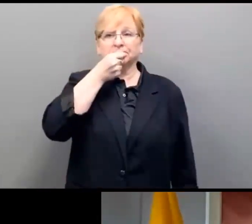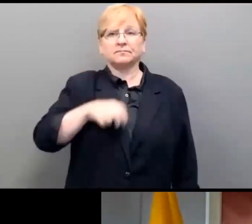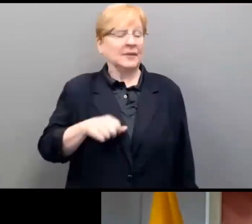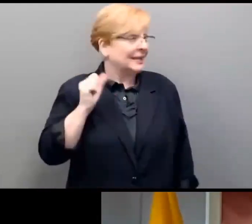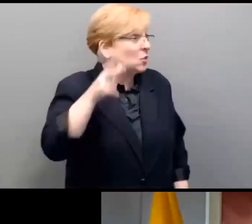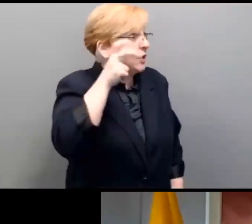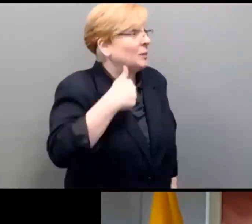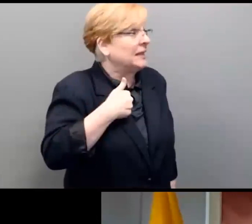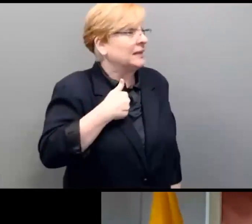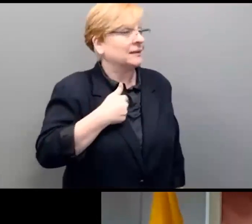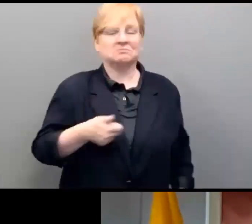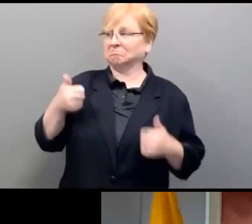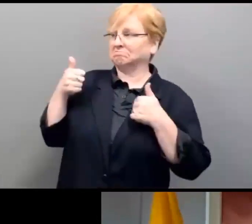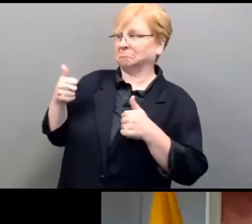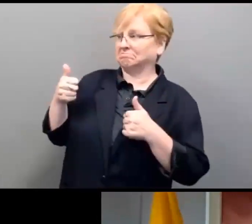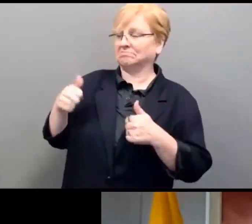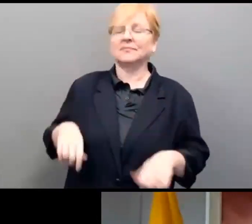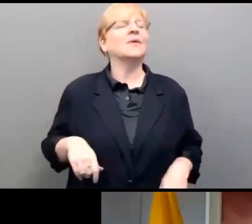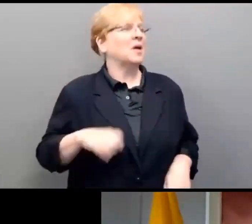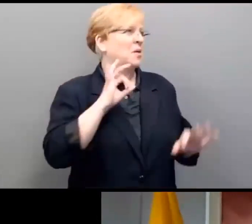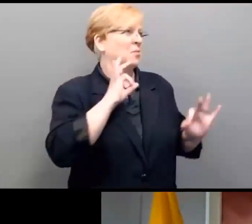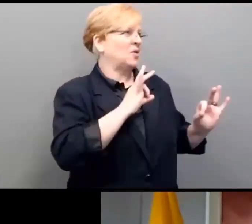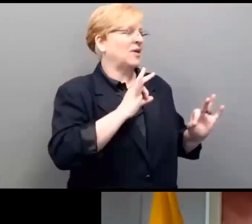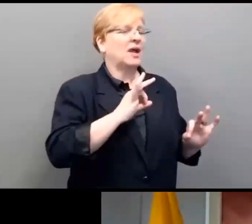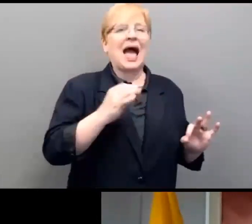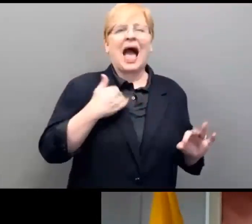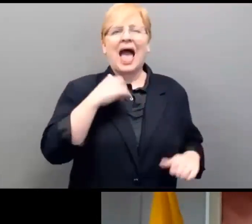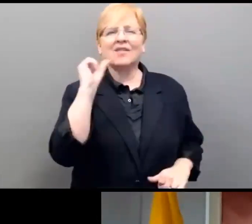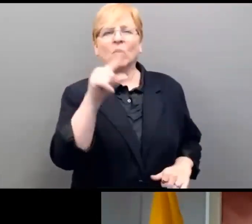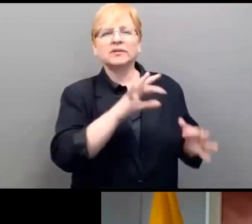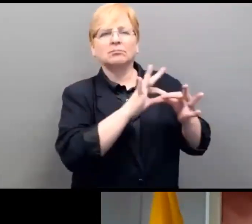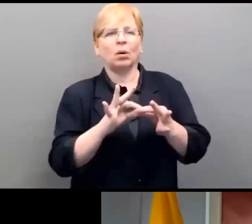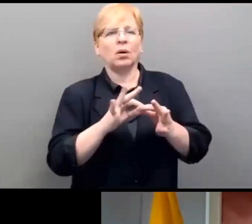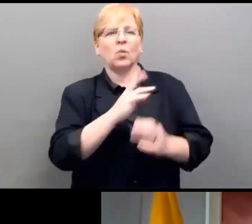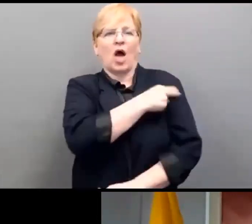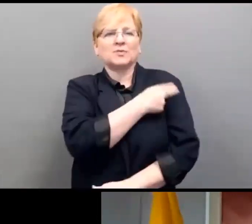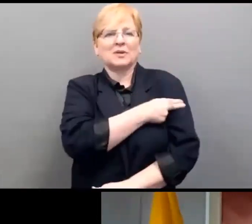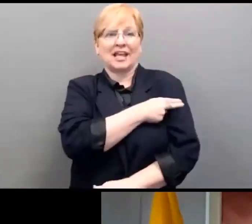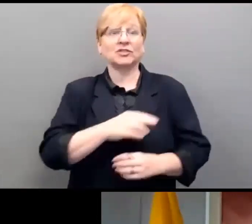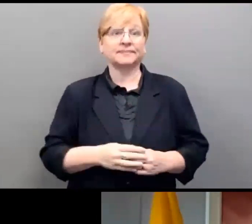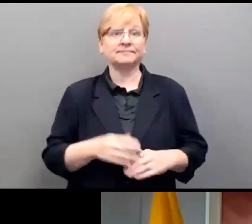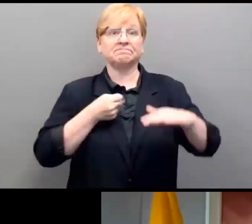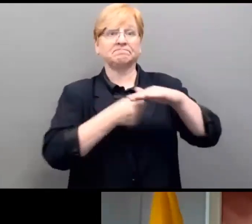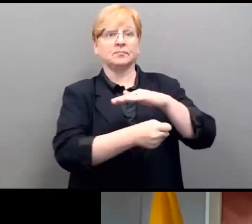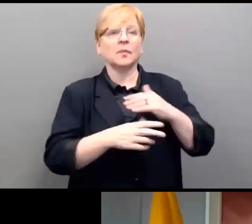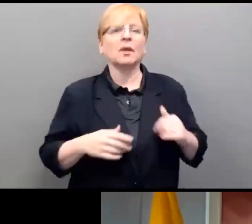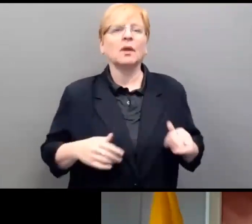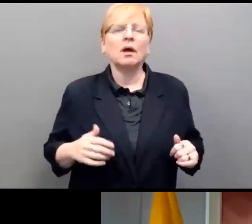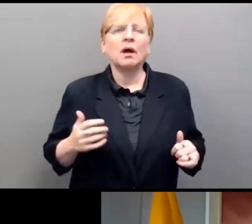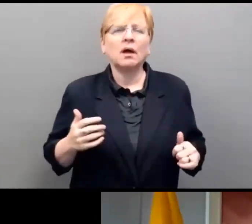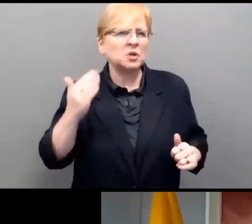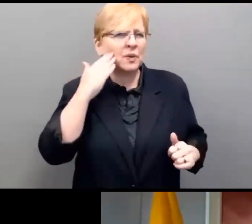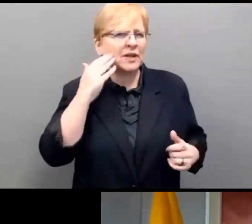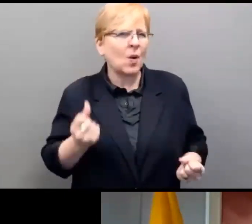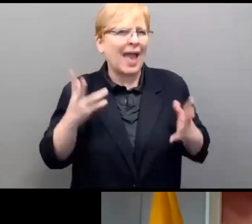ir procesando a la gente. Vamos a entregar más información conforme pase el tiempo. Gracias,